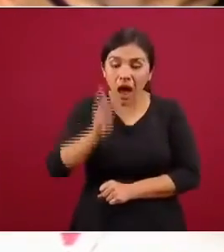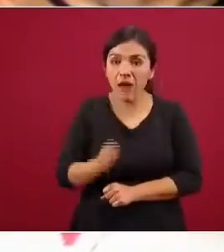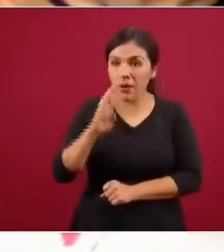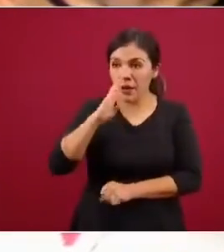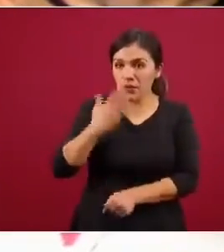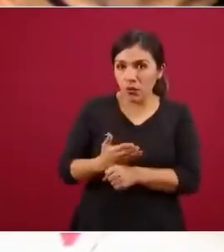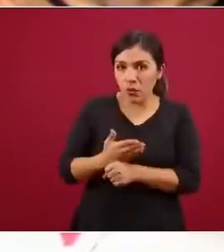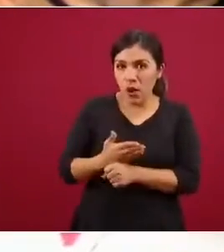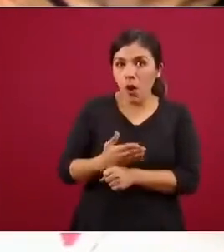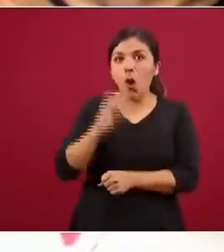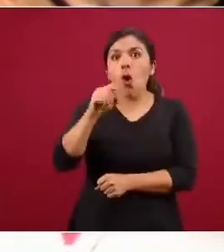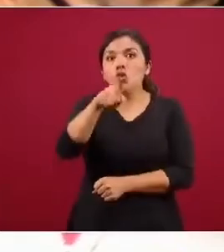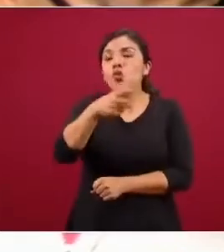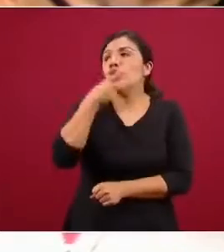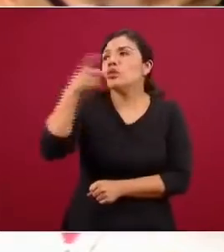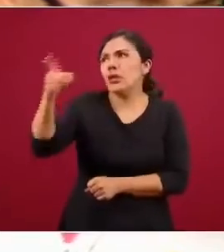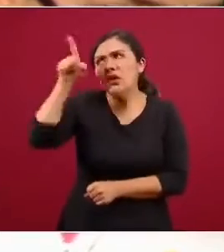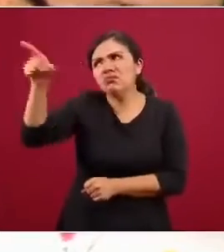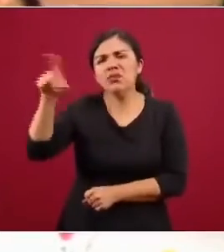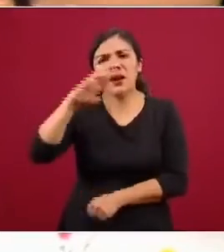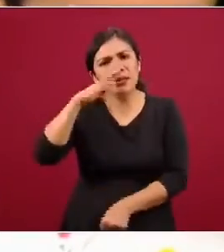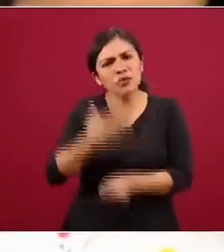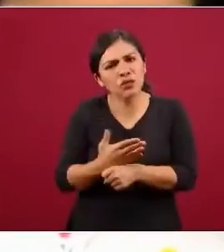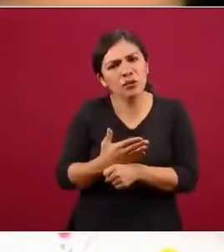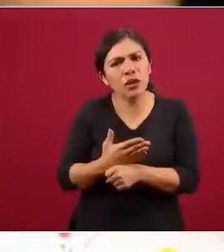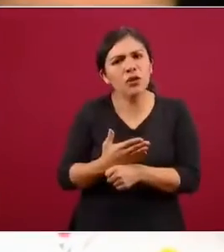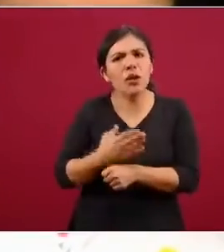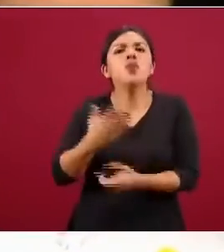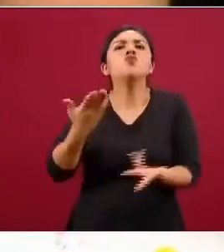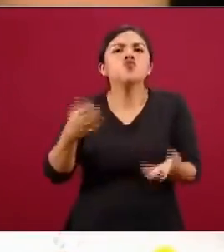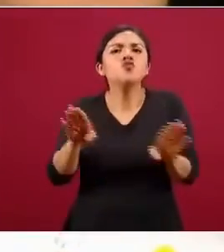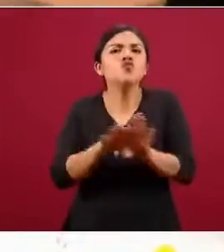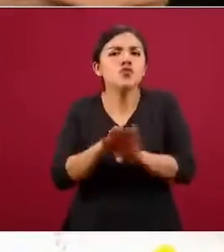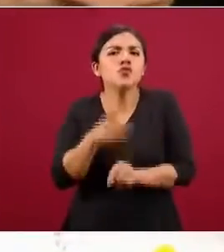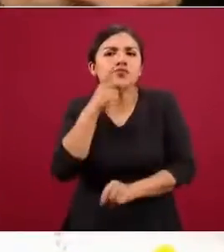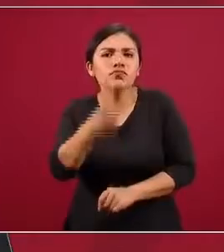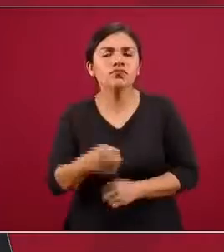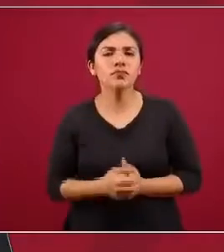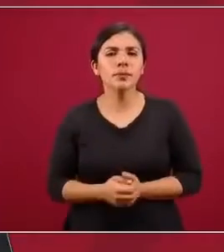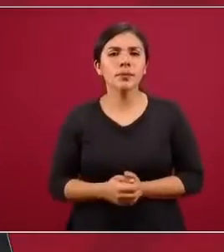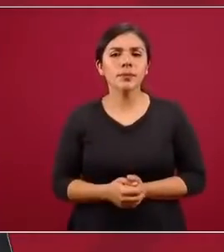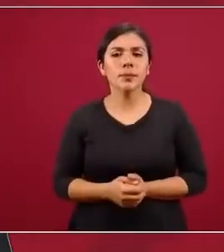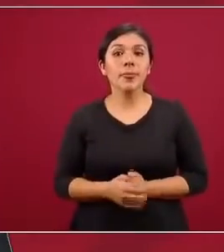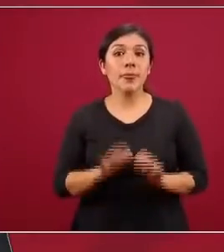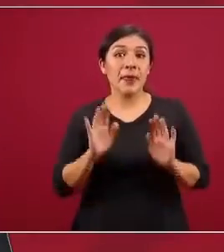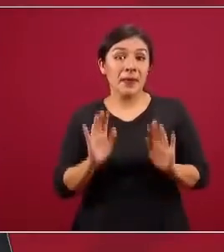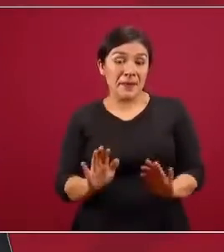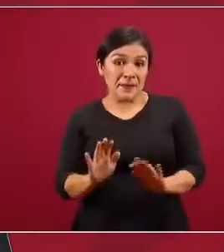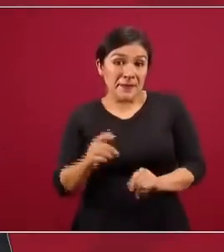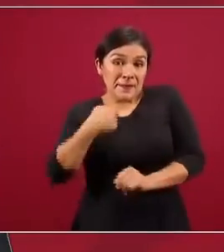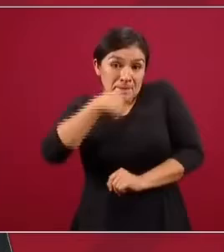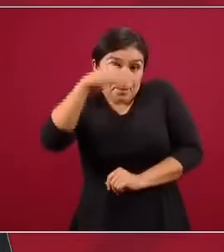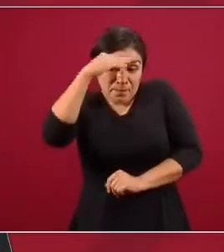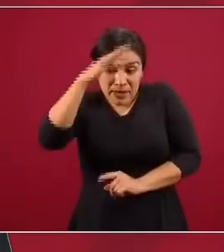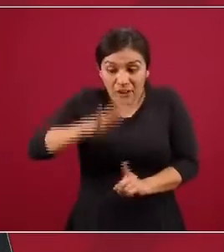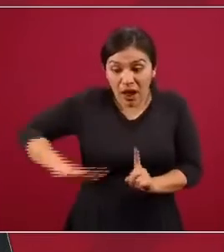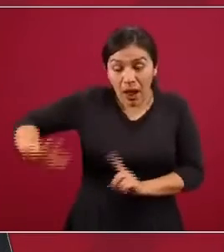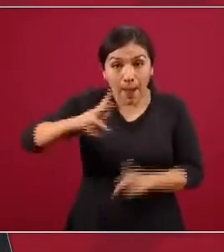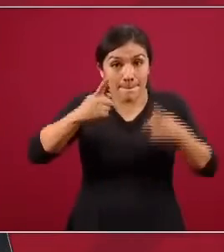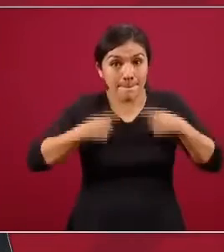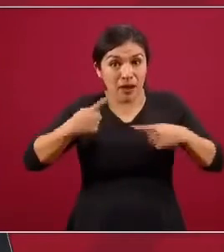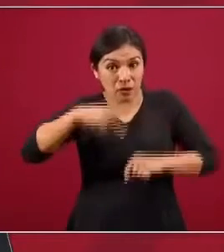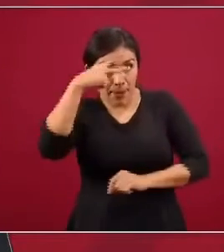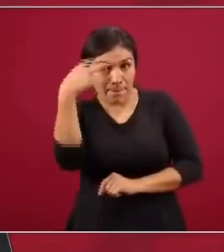les van a pedir que asuman esta responsabilidad que tienen en esta mortalidad tan alta que hay en esta epidemia? A mí me parece que la sociedad mexicana